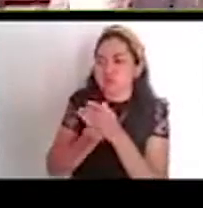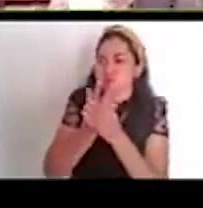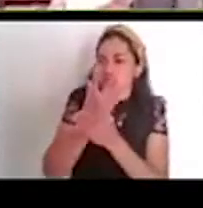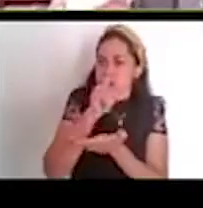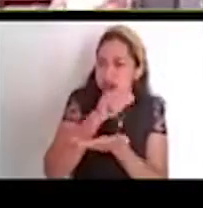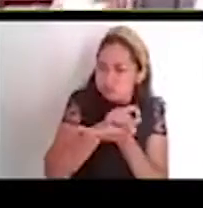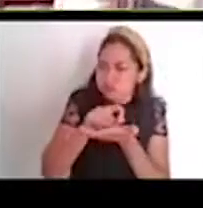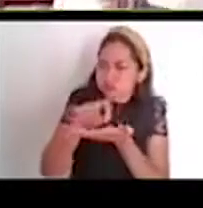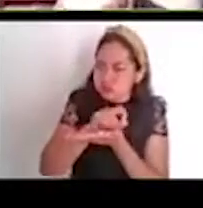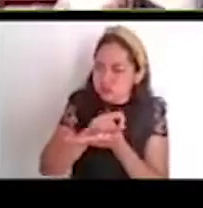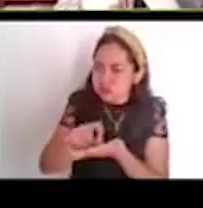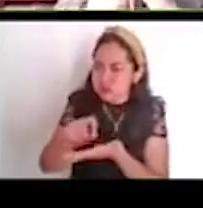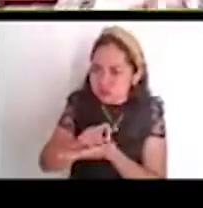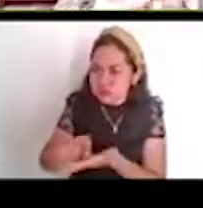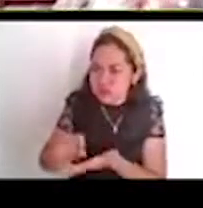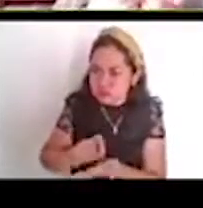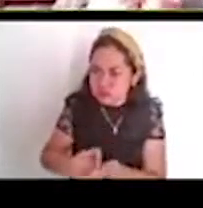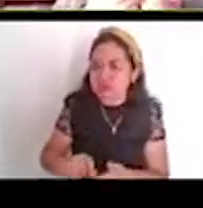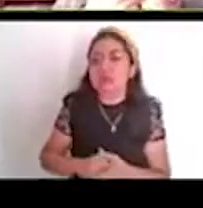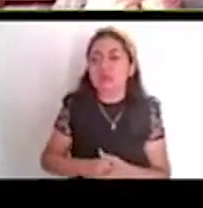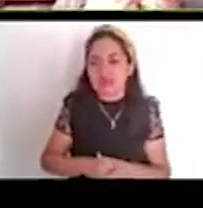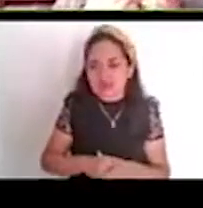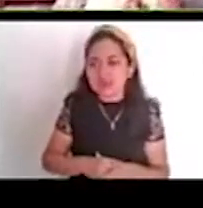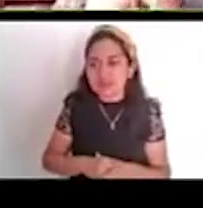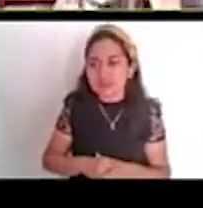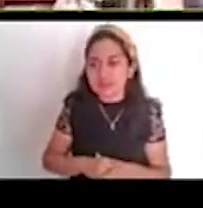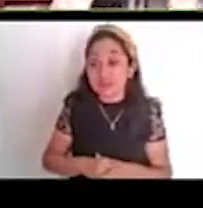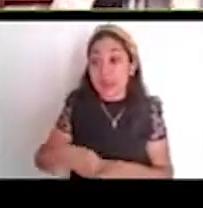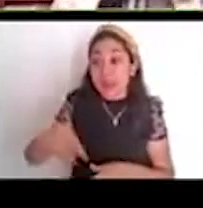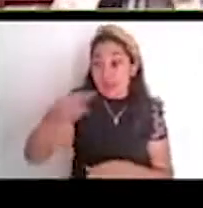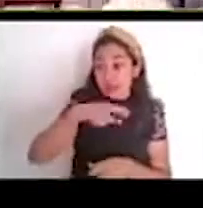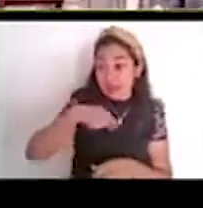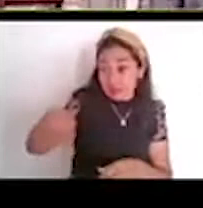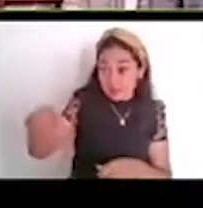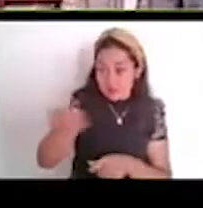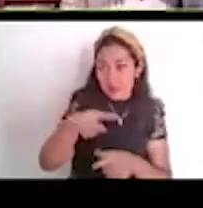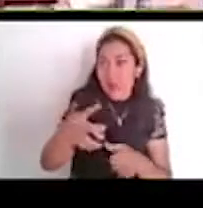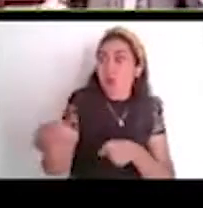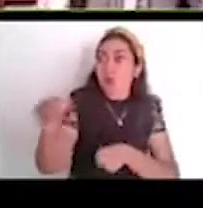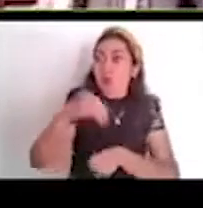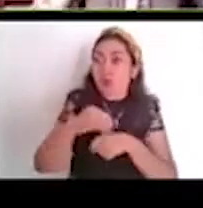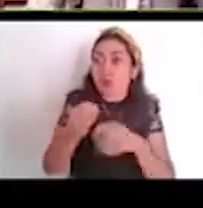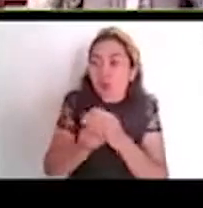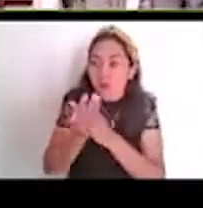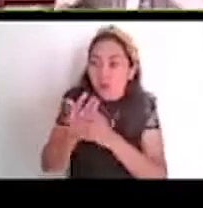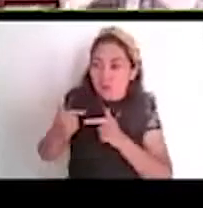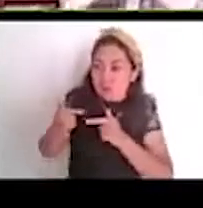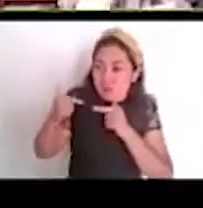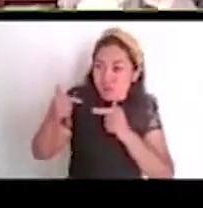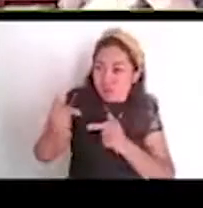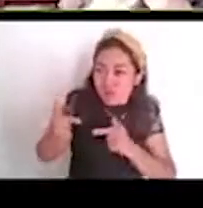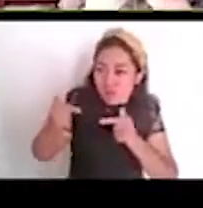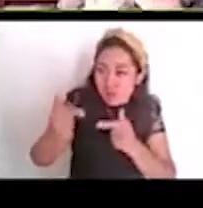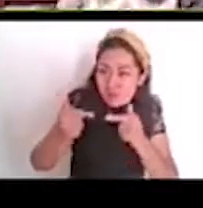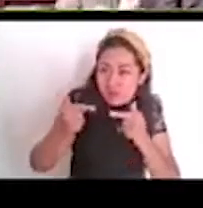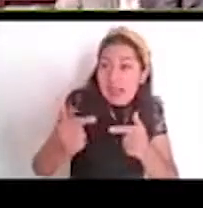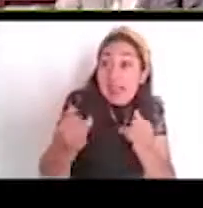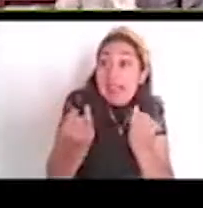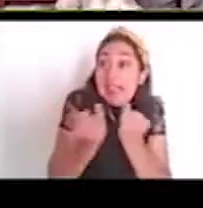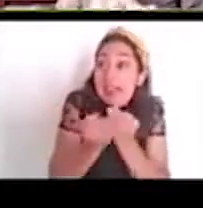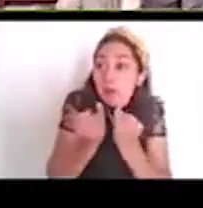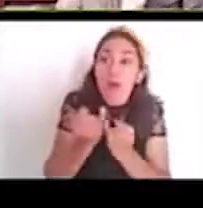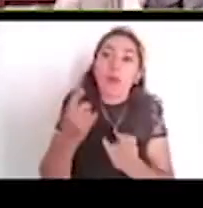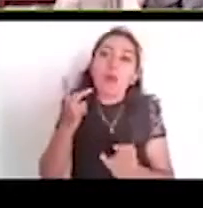los individuos, se regulan las indumentarias, se establece el linaje y, digamos, la estructura política